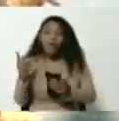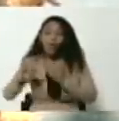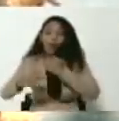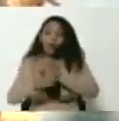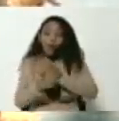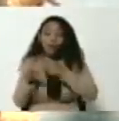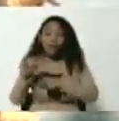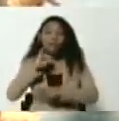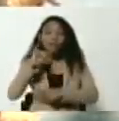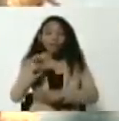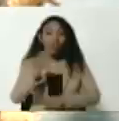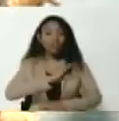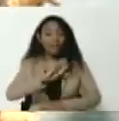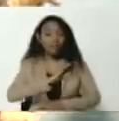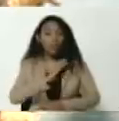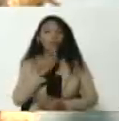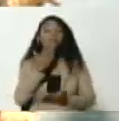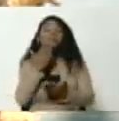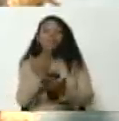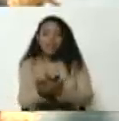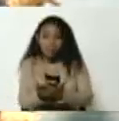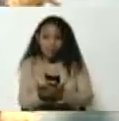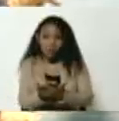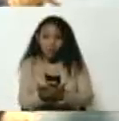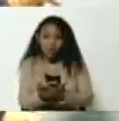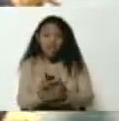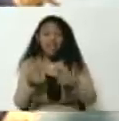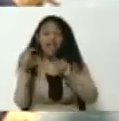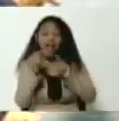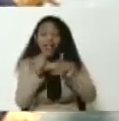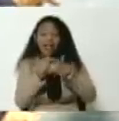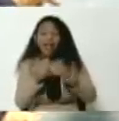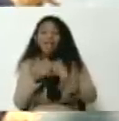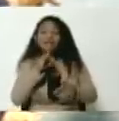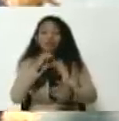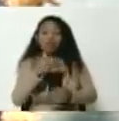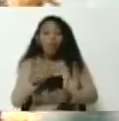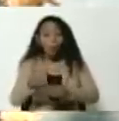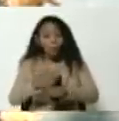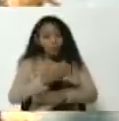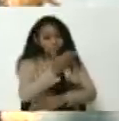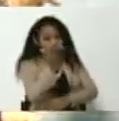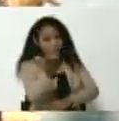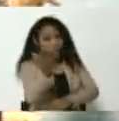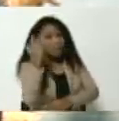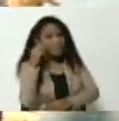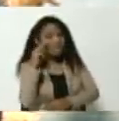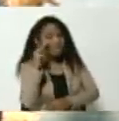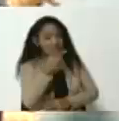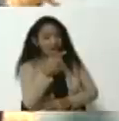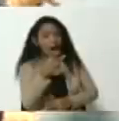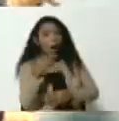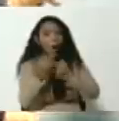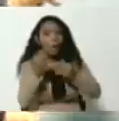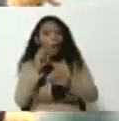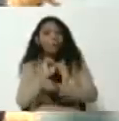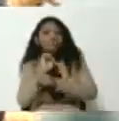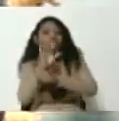Es la información que tenemos y pedimos, y esto es una de las informaciones que queremos compartir con ustedes, vamos a enviar una